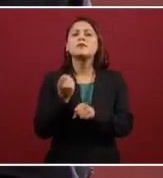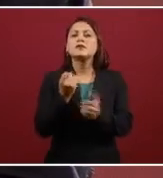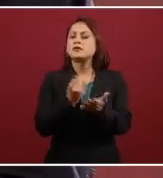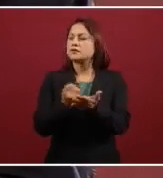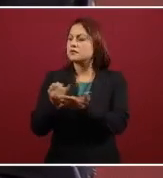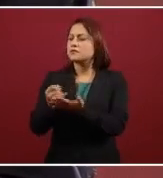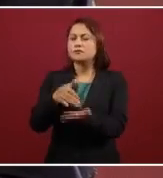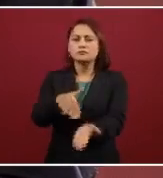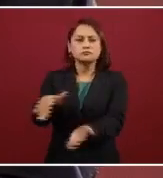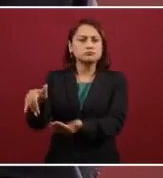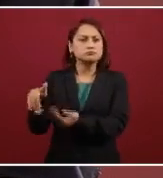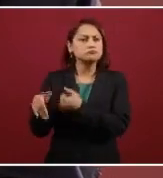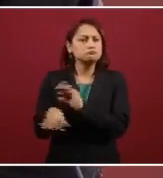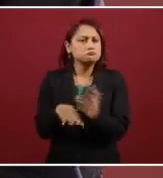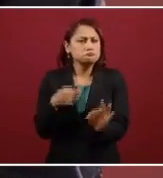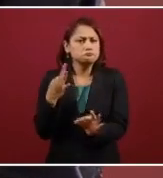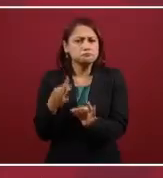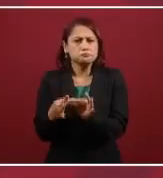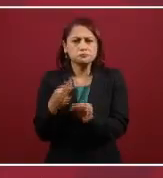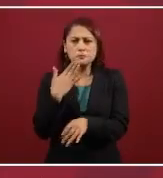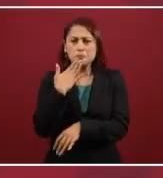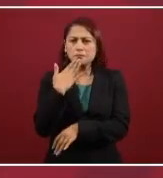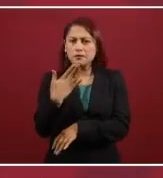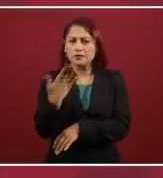porque hay